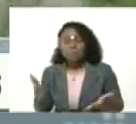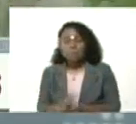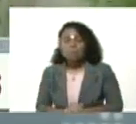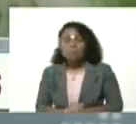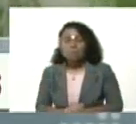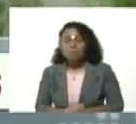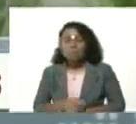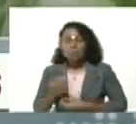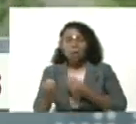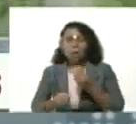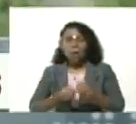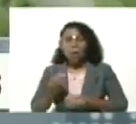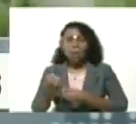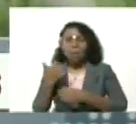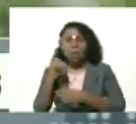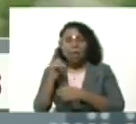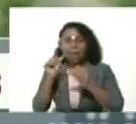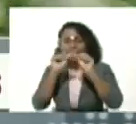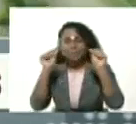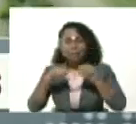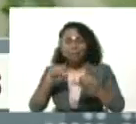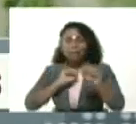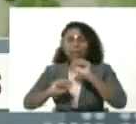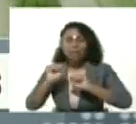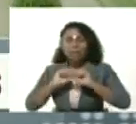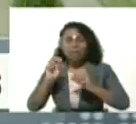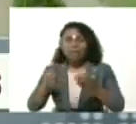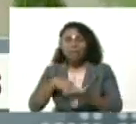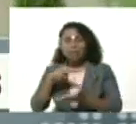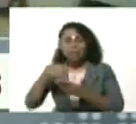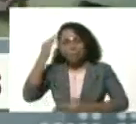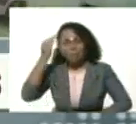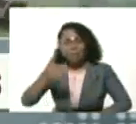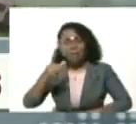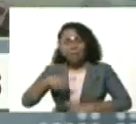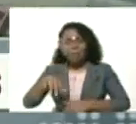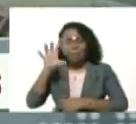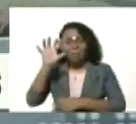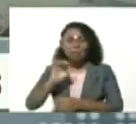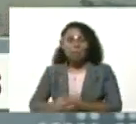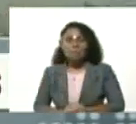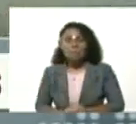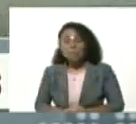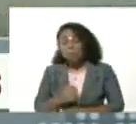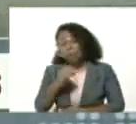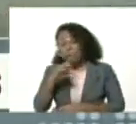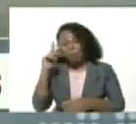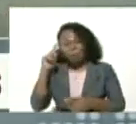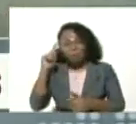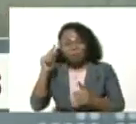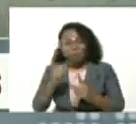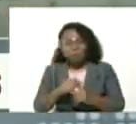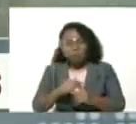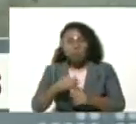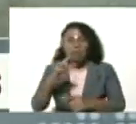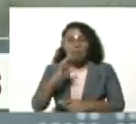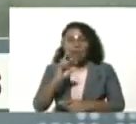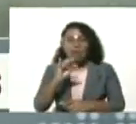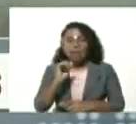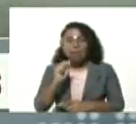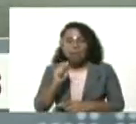así como está el sistema de defensa nacional militar del país, dirigido por las REDI, la SODI,